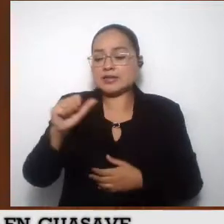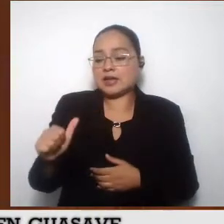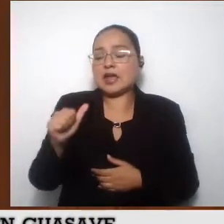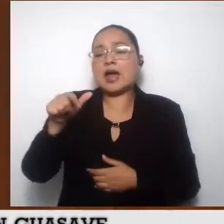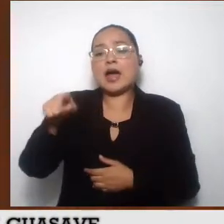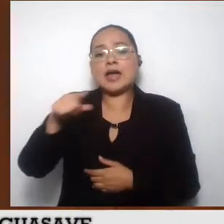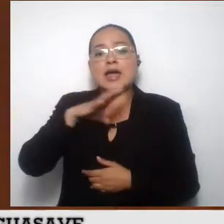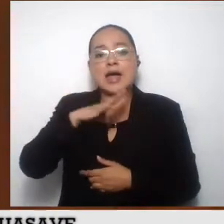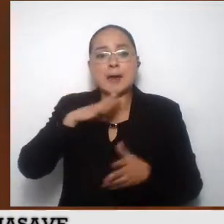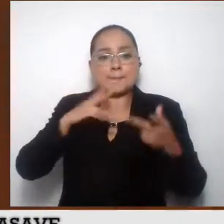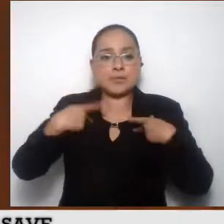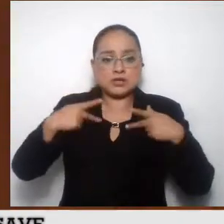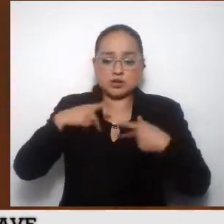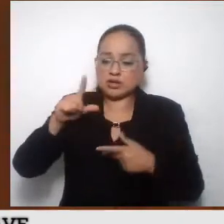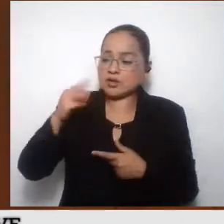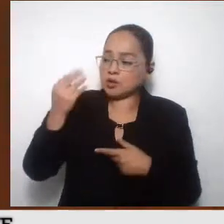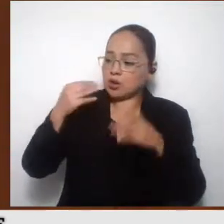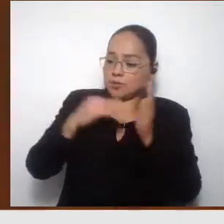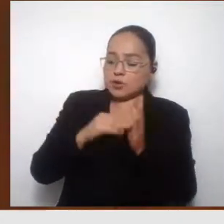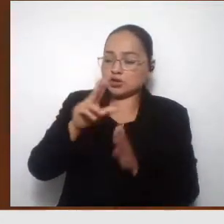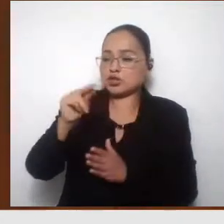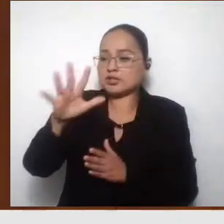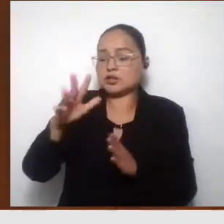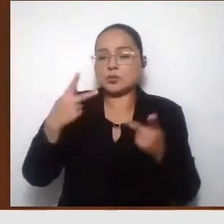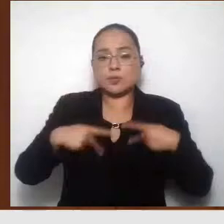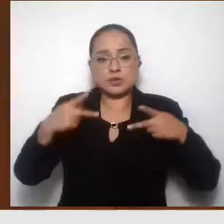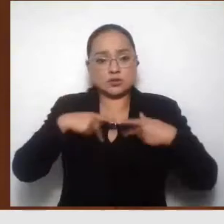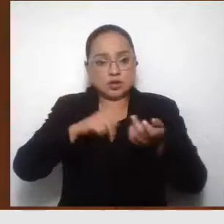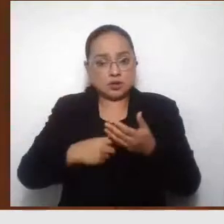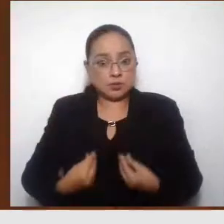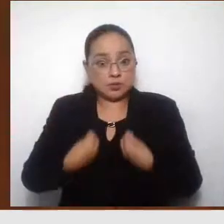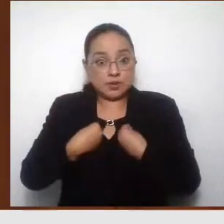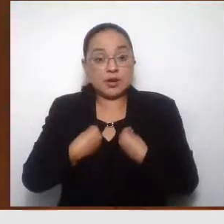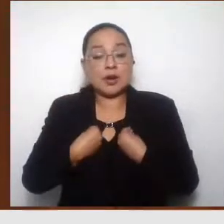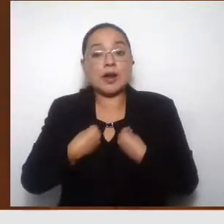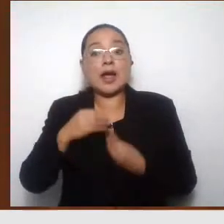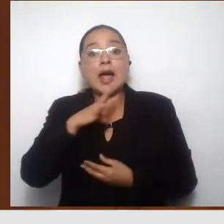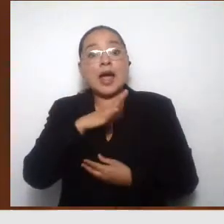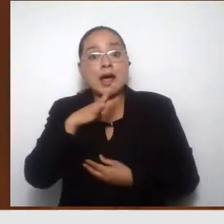con 79,085 habitantes y se llevaron a cabo